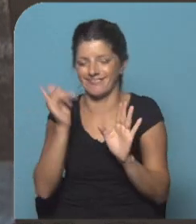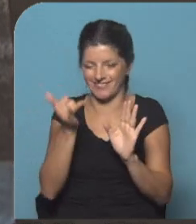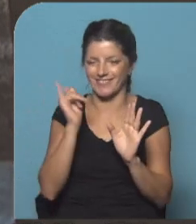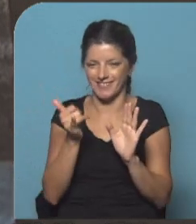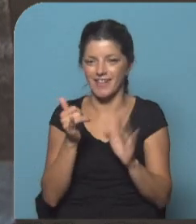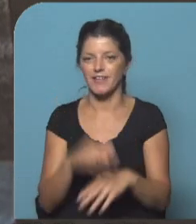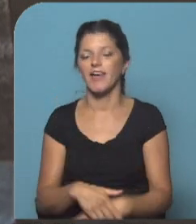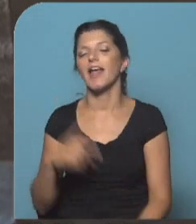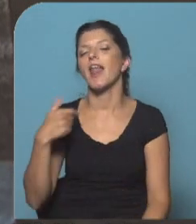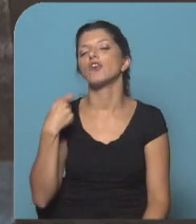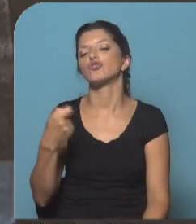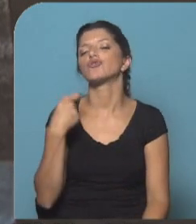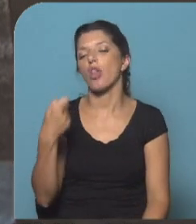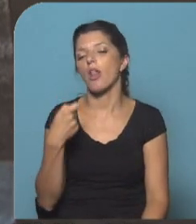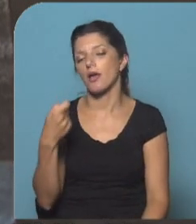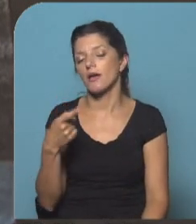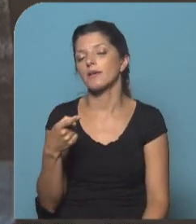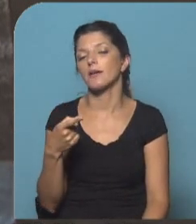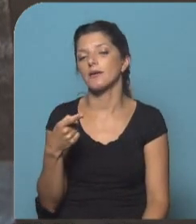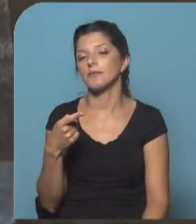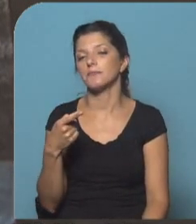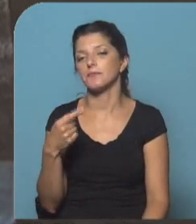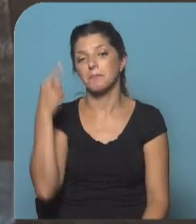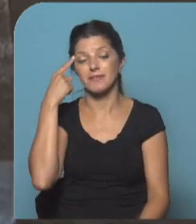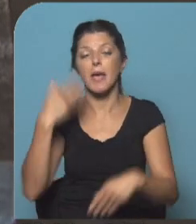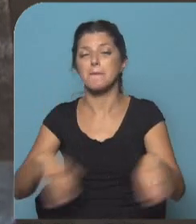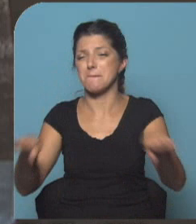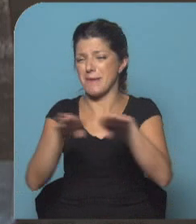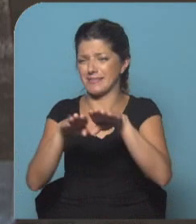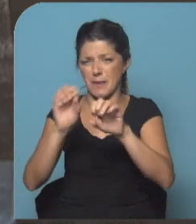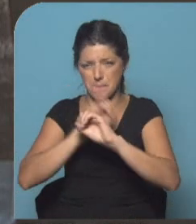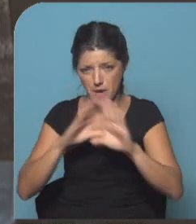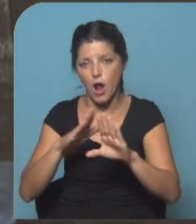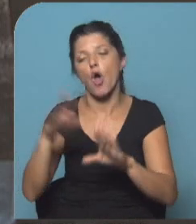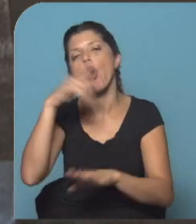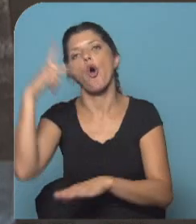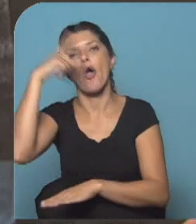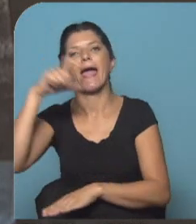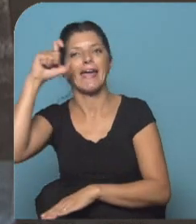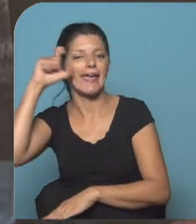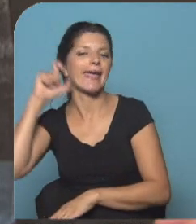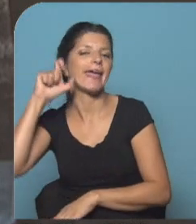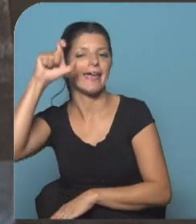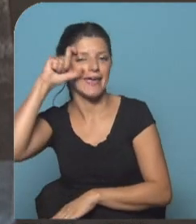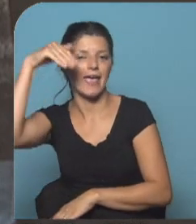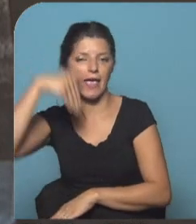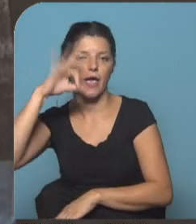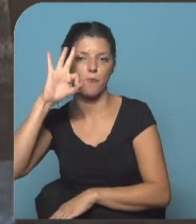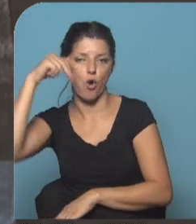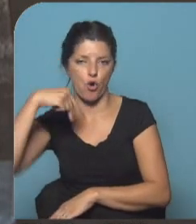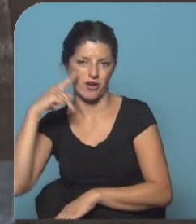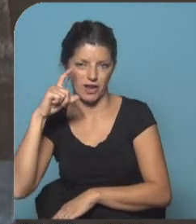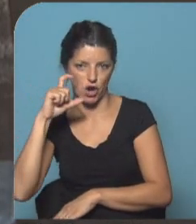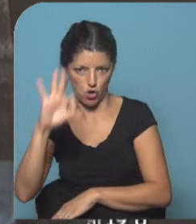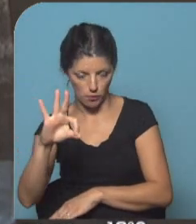clásica de sociología política de Portantiero, que es la idea de empate catastrófico o empate hegemónico. ¿Qué significa esto? Cuando los grupos que